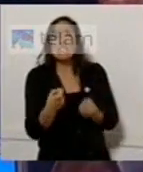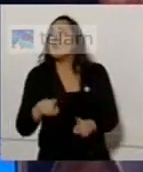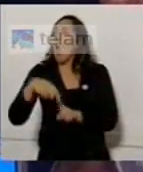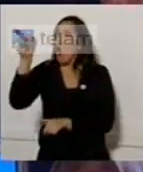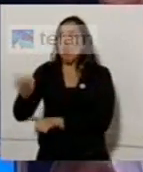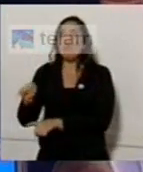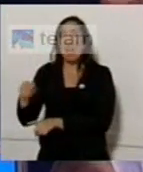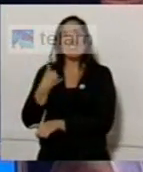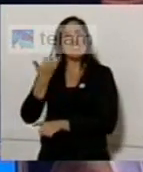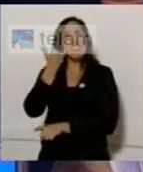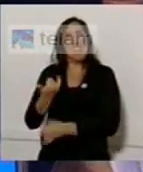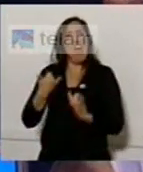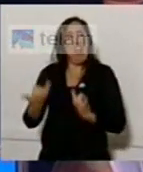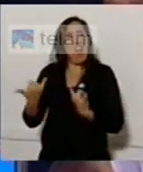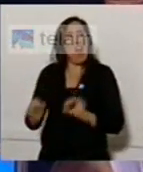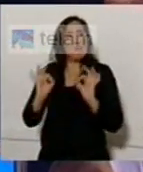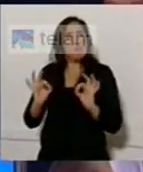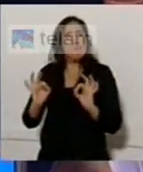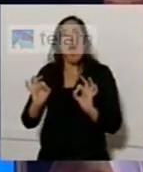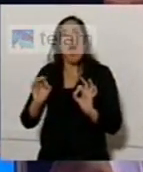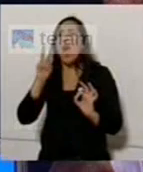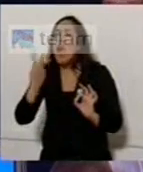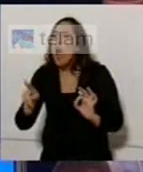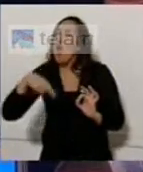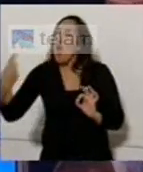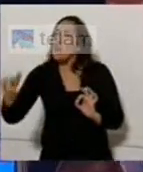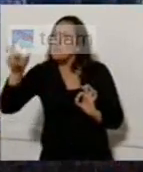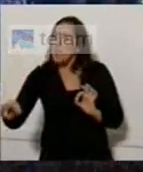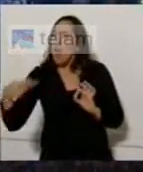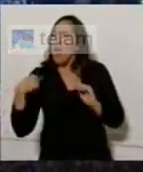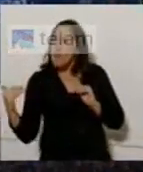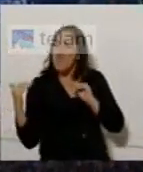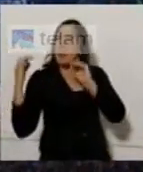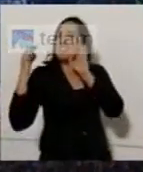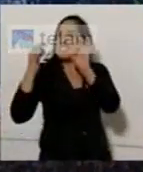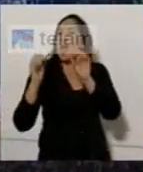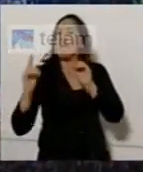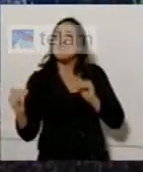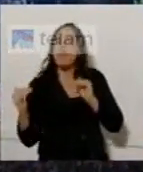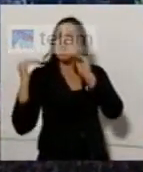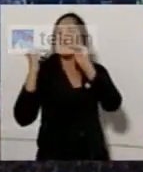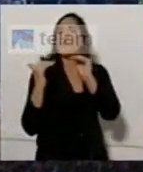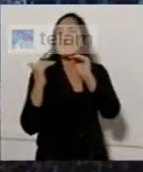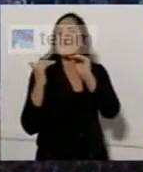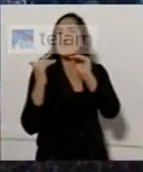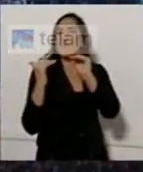que ayuden a que otros también lleguen al mismo lugar que ellos tienen.